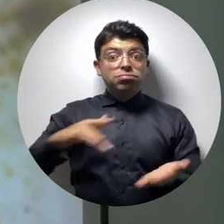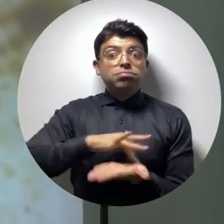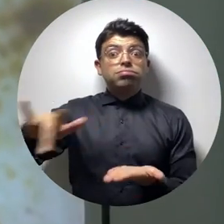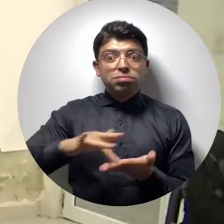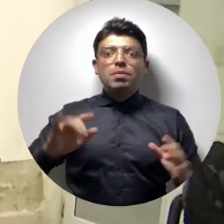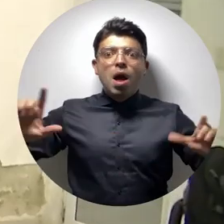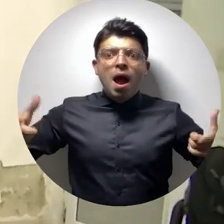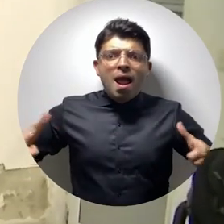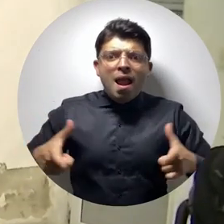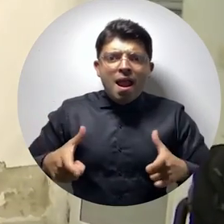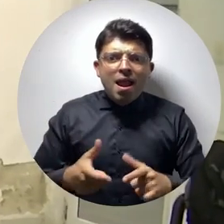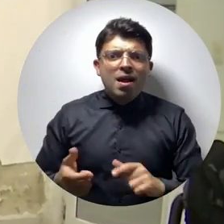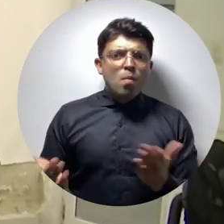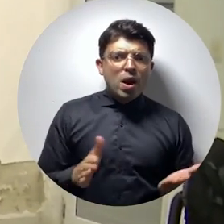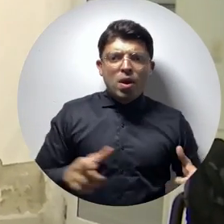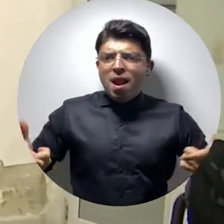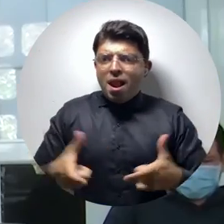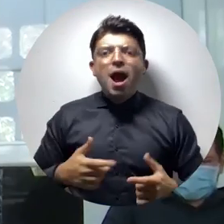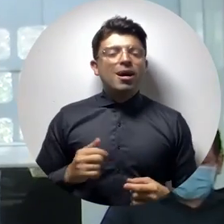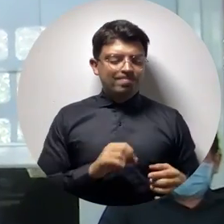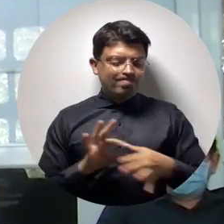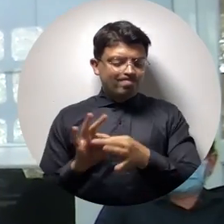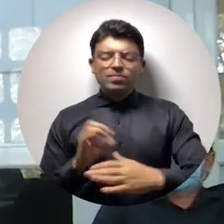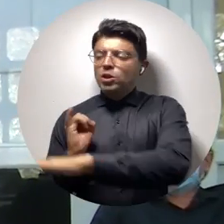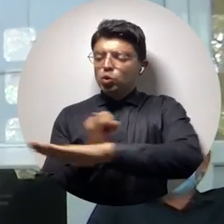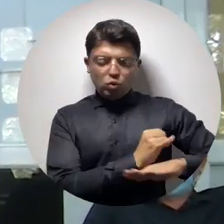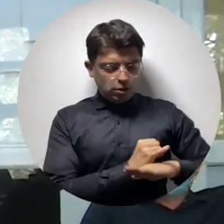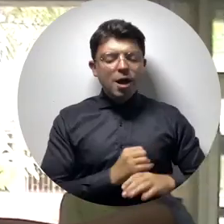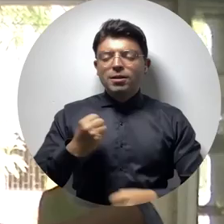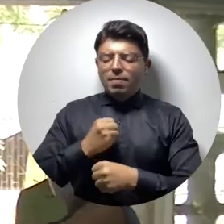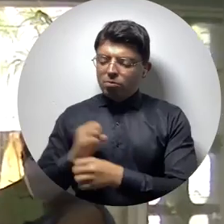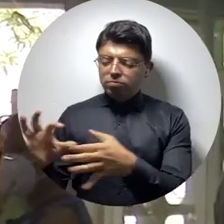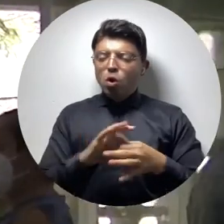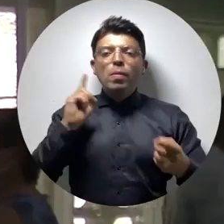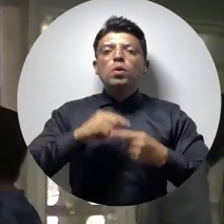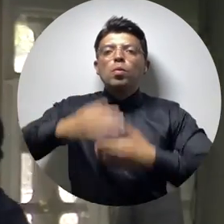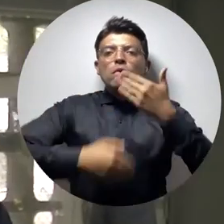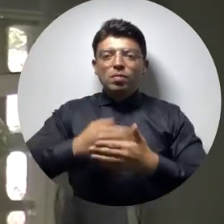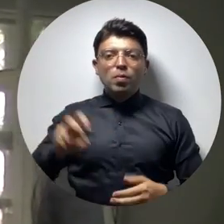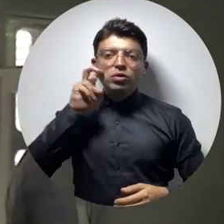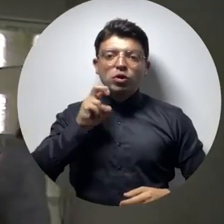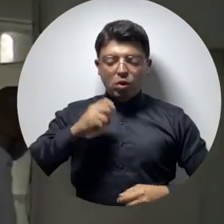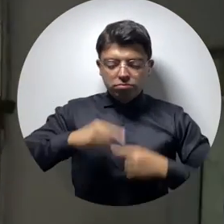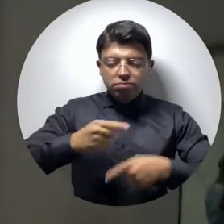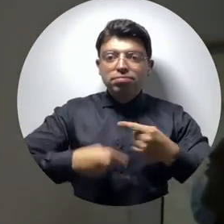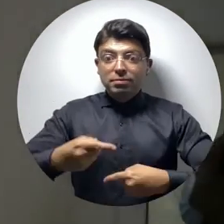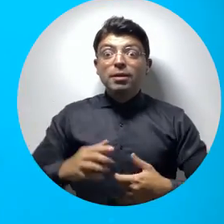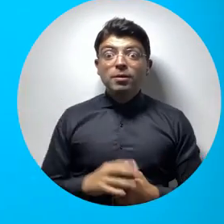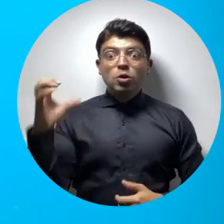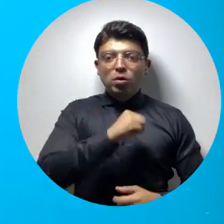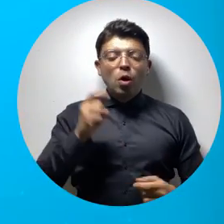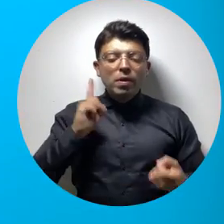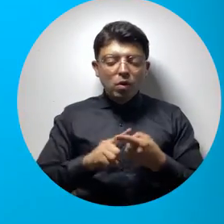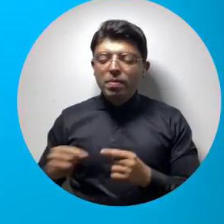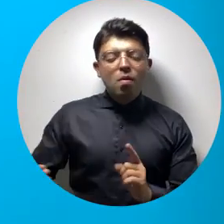poblaciones es la alarma que mantiene unidas a estas instituciones en un trabajo conjunto para aportar al proceso de reproducción sexual con la implementación de técnicas